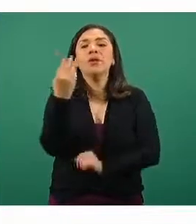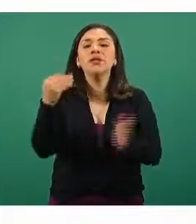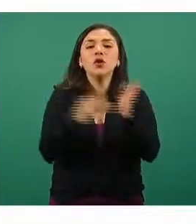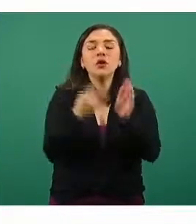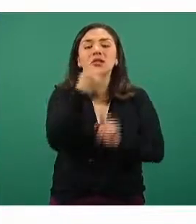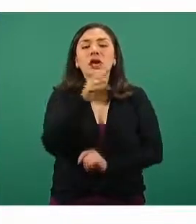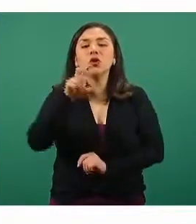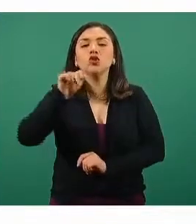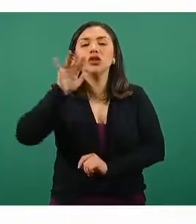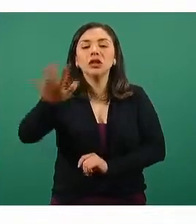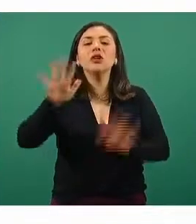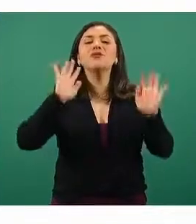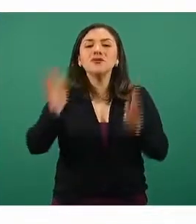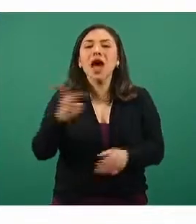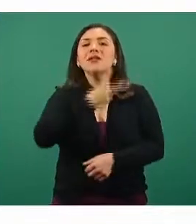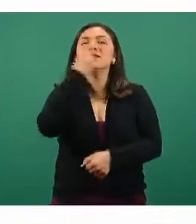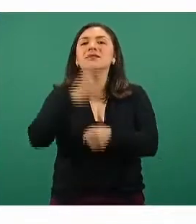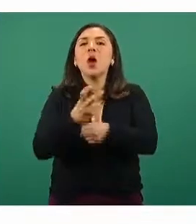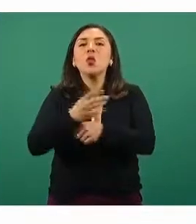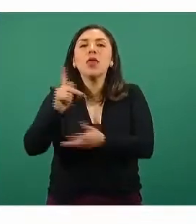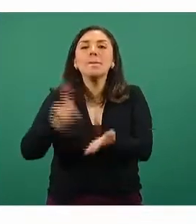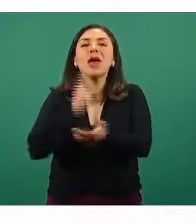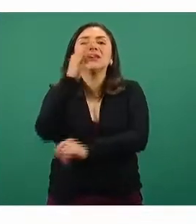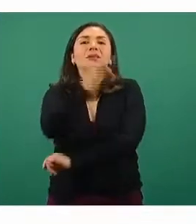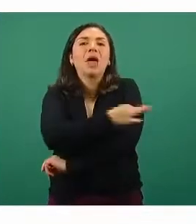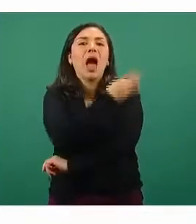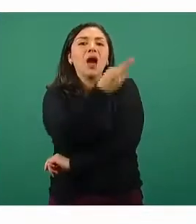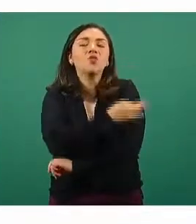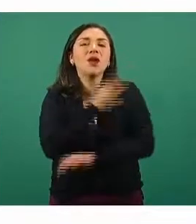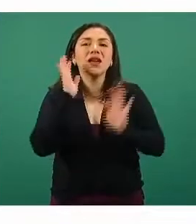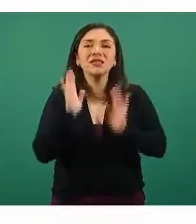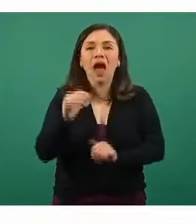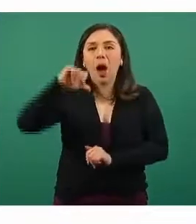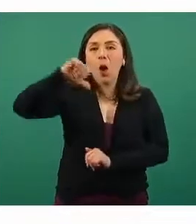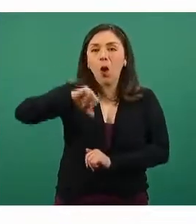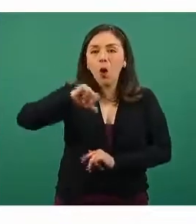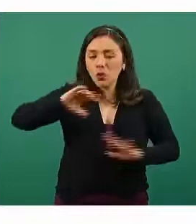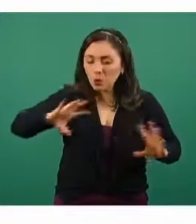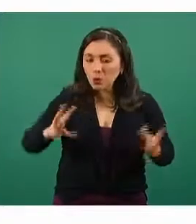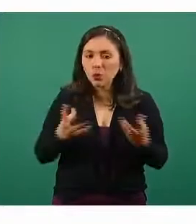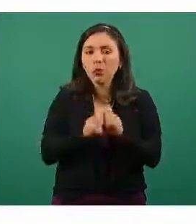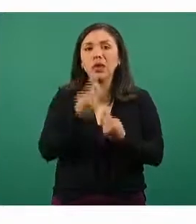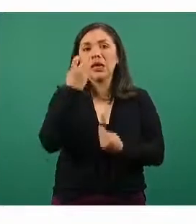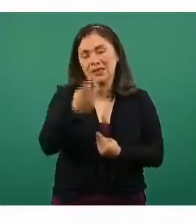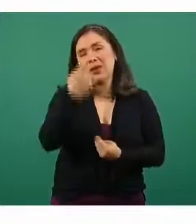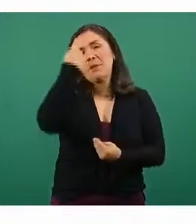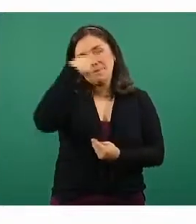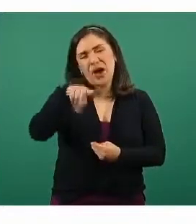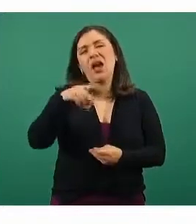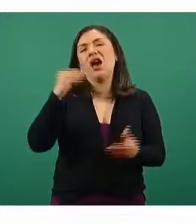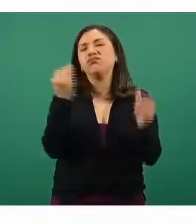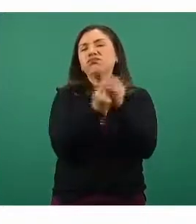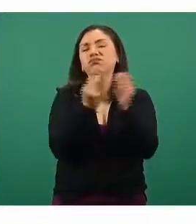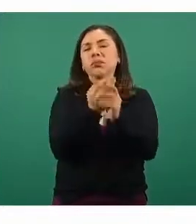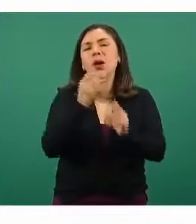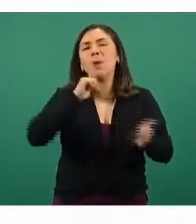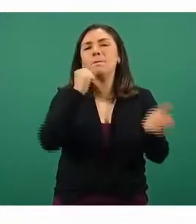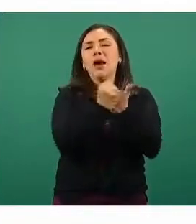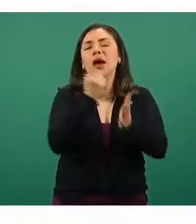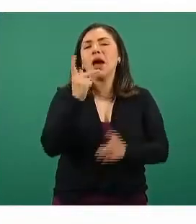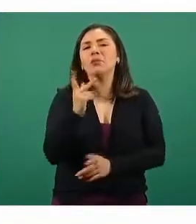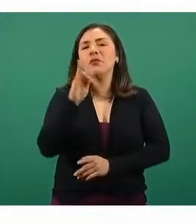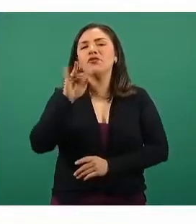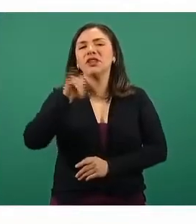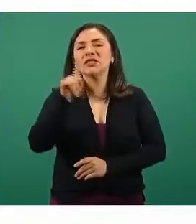25.185, ya han recibido también la segunda dosis, que está normada para efectos de la vacuna Pfizer, con el